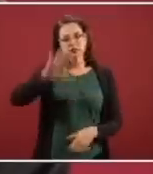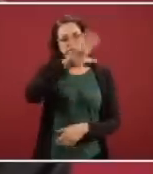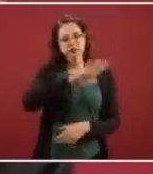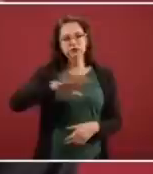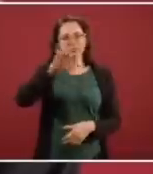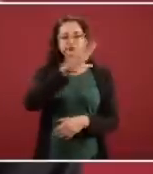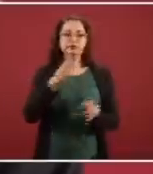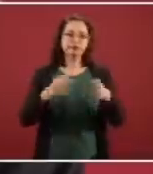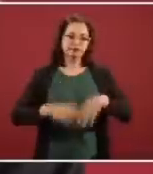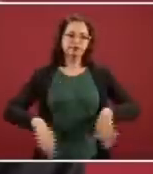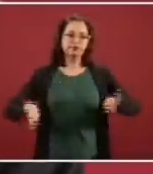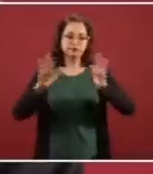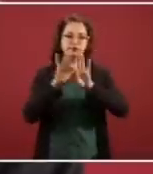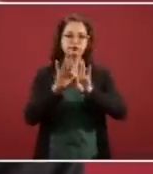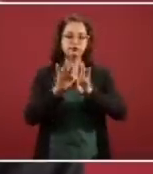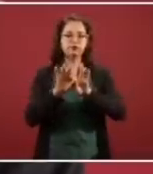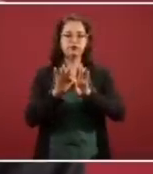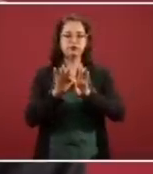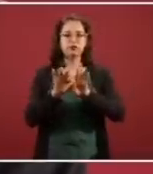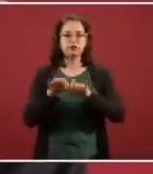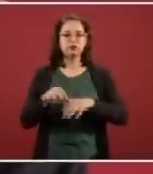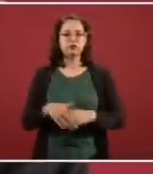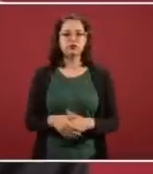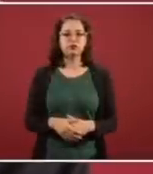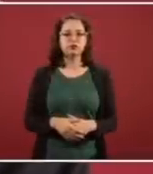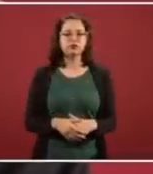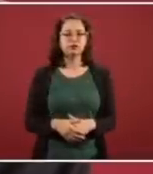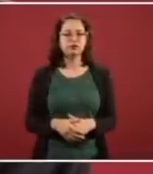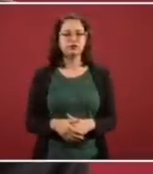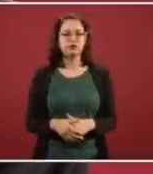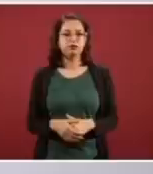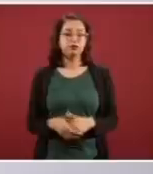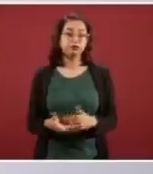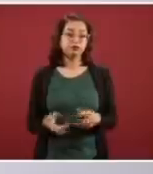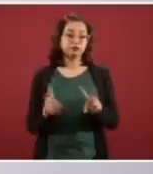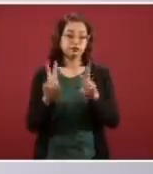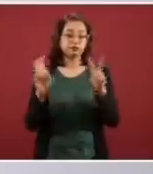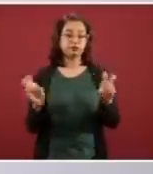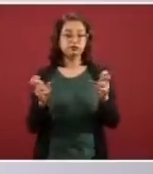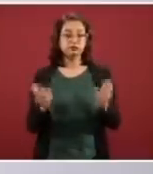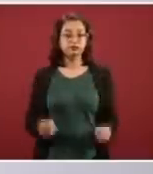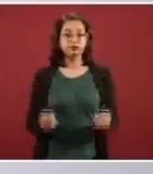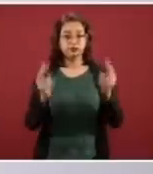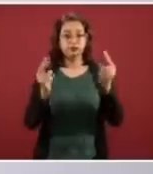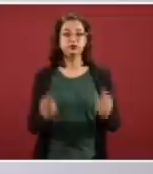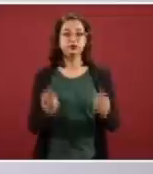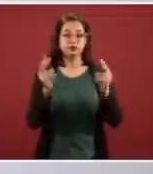muy importante en lo comercial